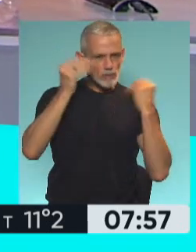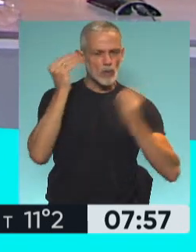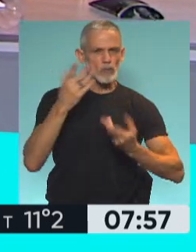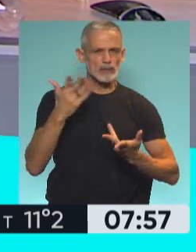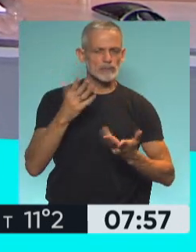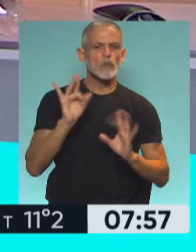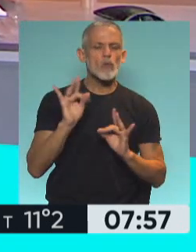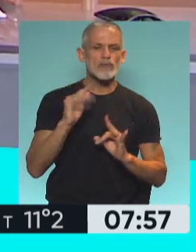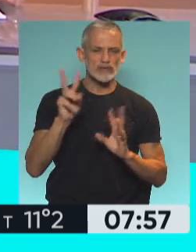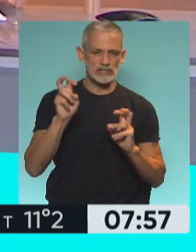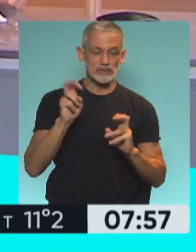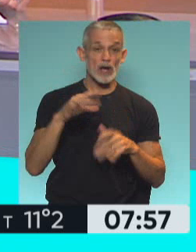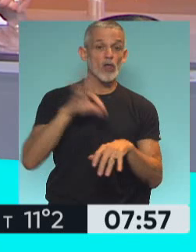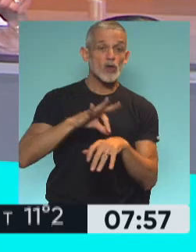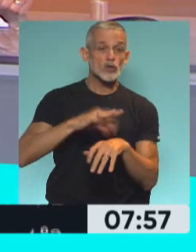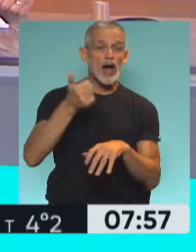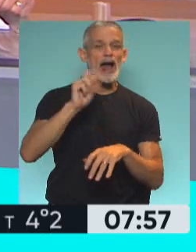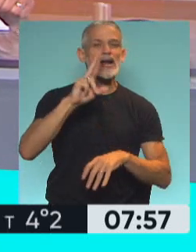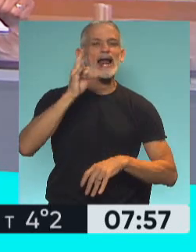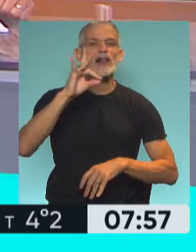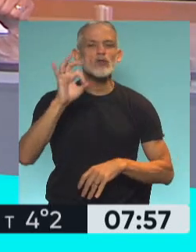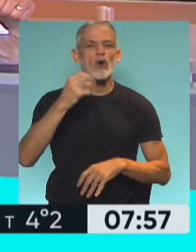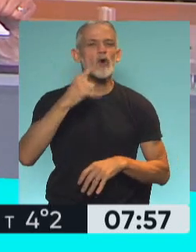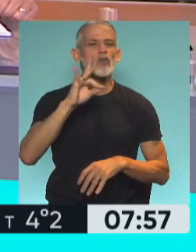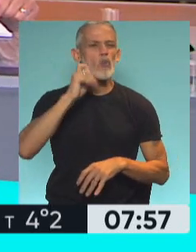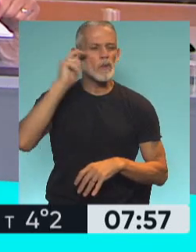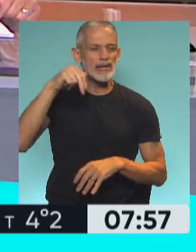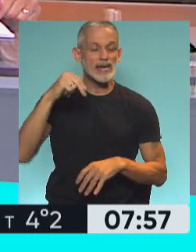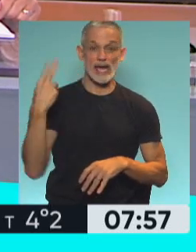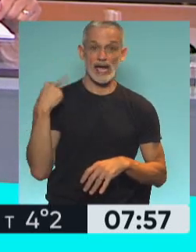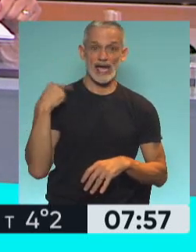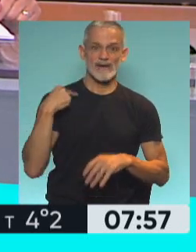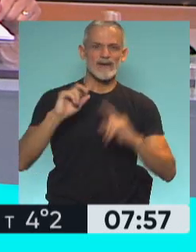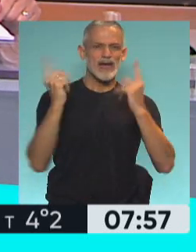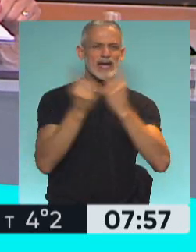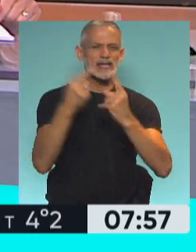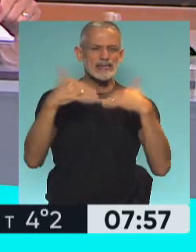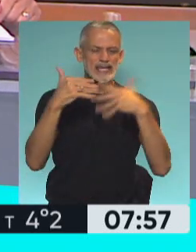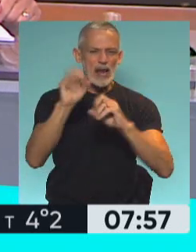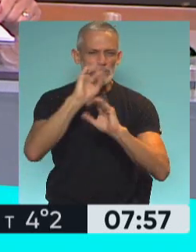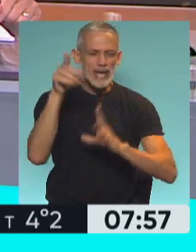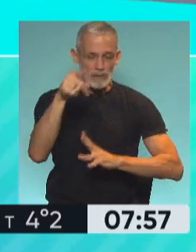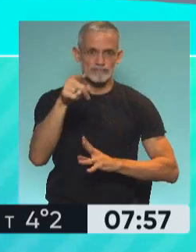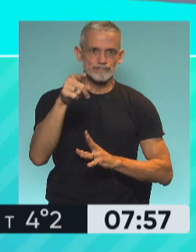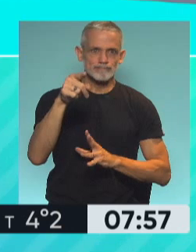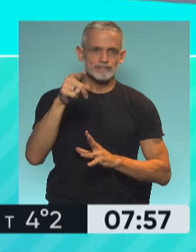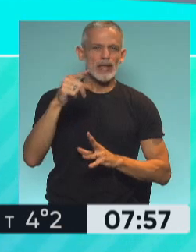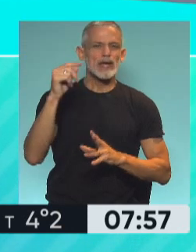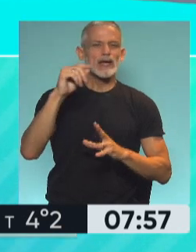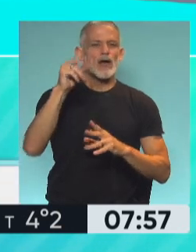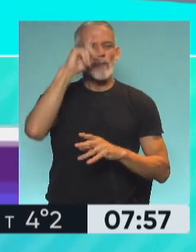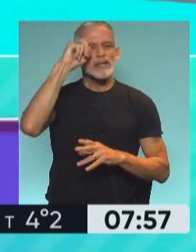tema. El doctor Arnaldo Dubín es jefe de terapia intensiva del Hospital Otamendi. Doctor Dubín, ¿cómo le va? Buen